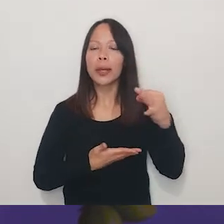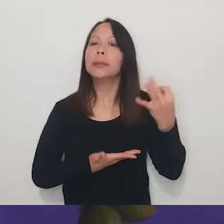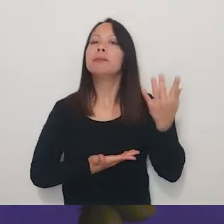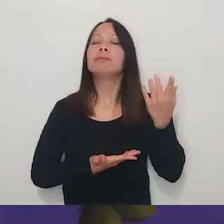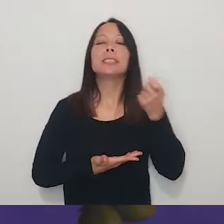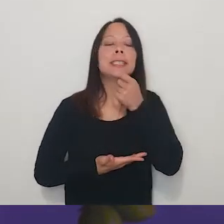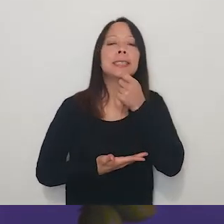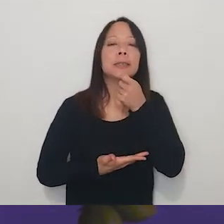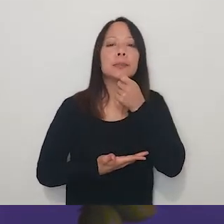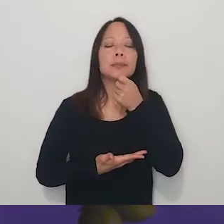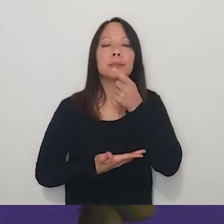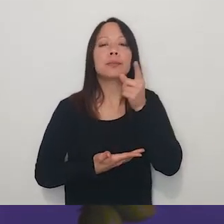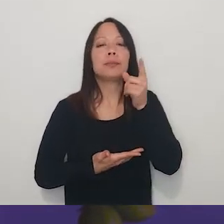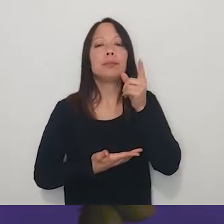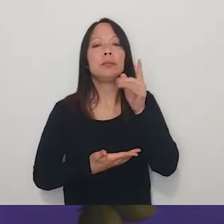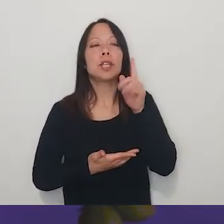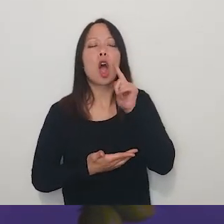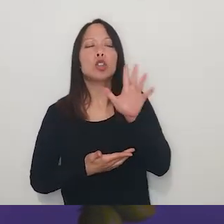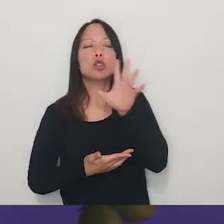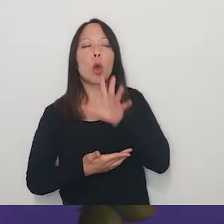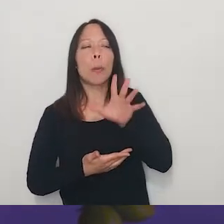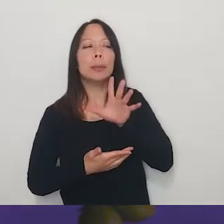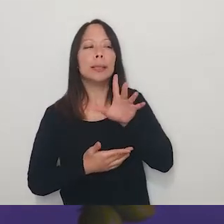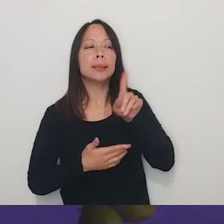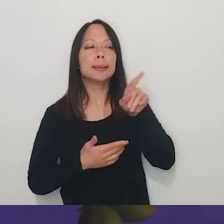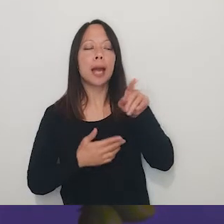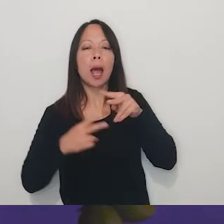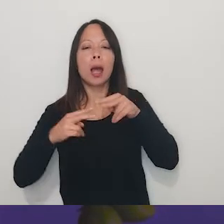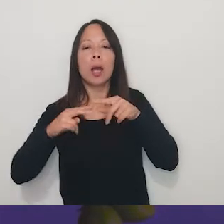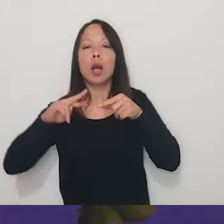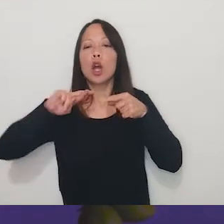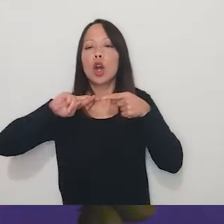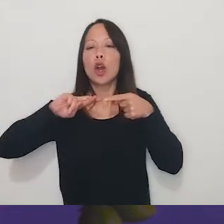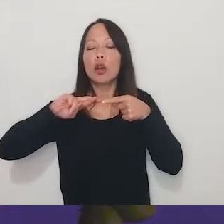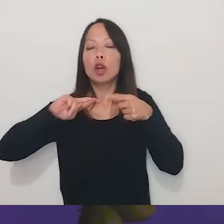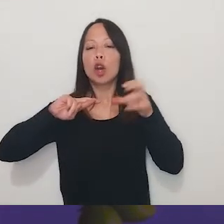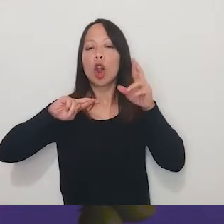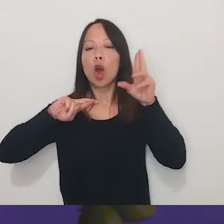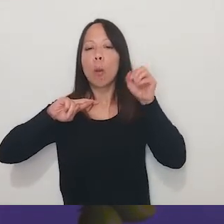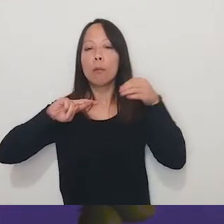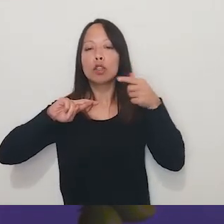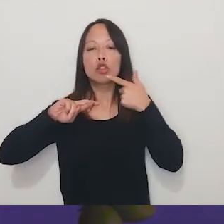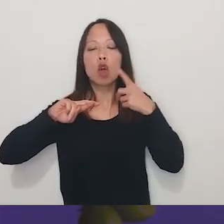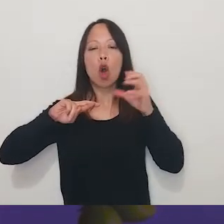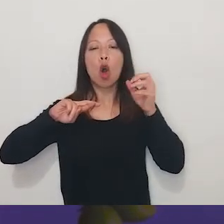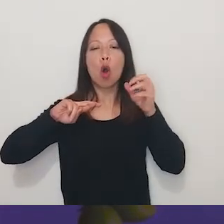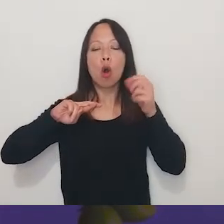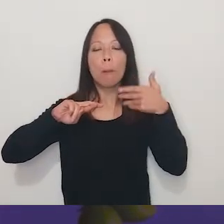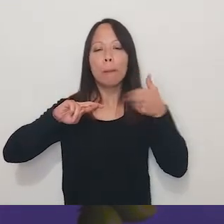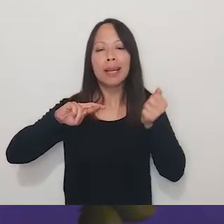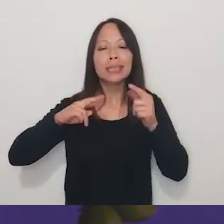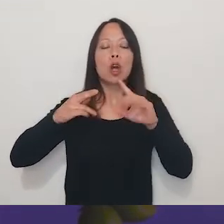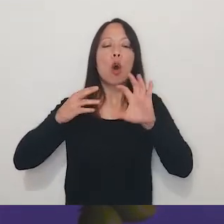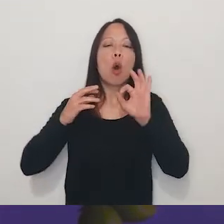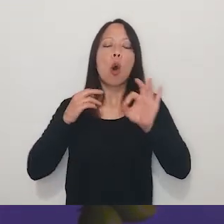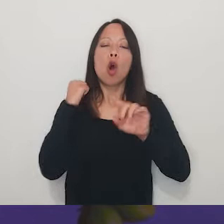Si la sospecha es de alguna anomalía cromosómica por la clínica de anomalías congénitas múltiples o abortos